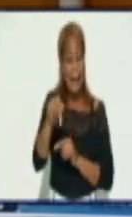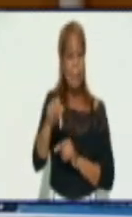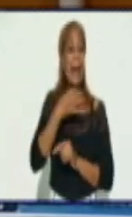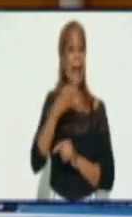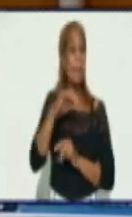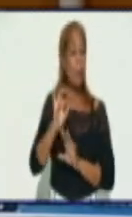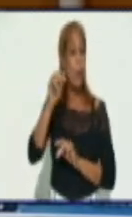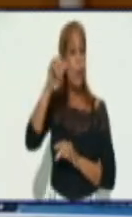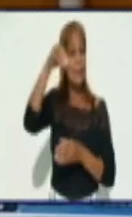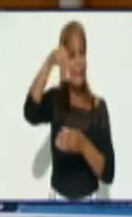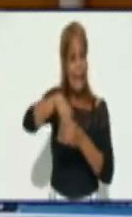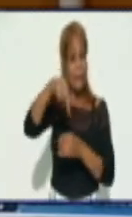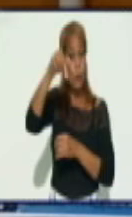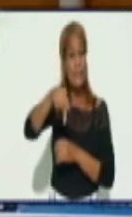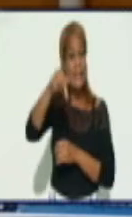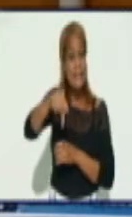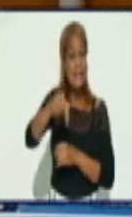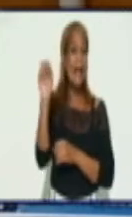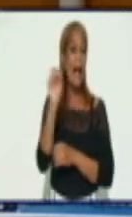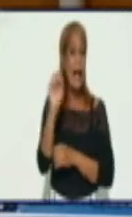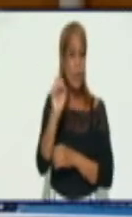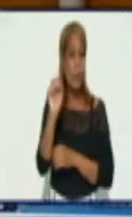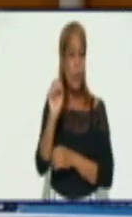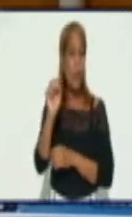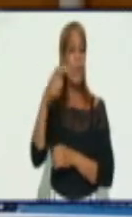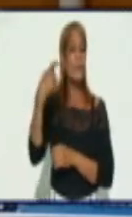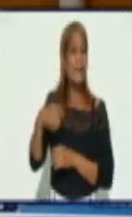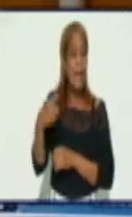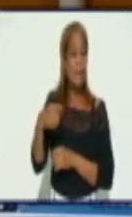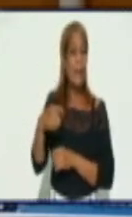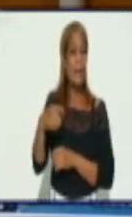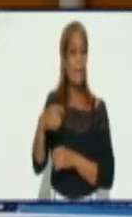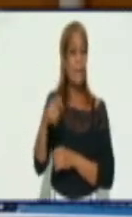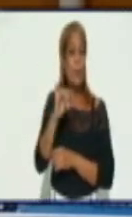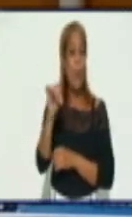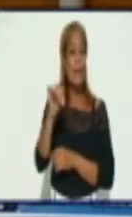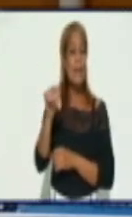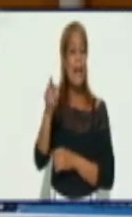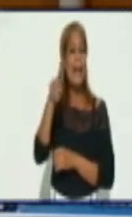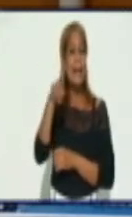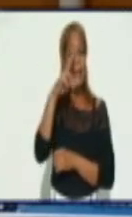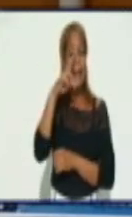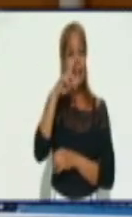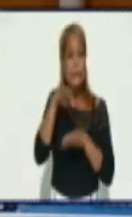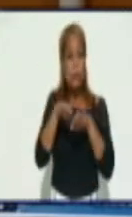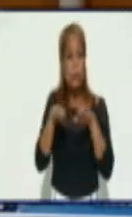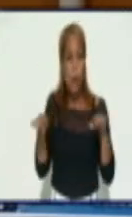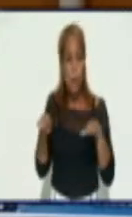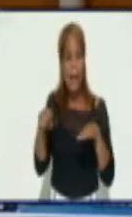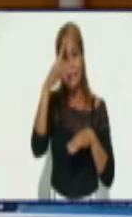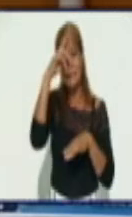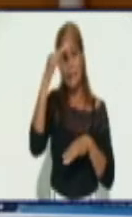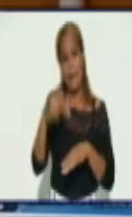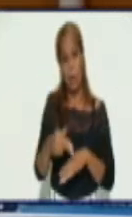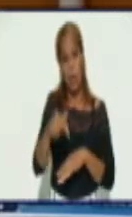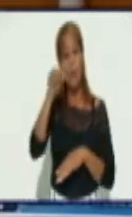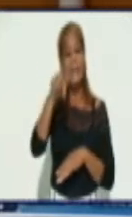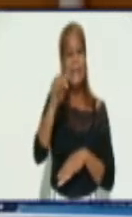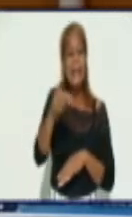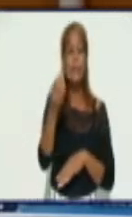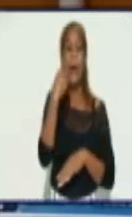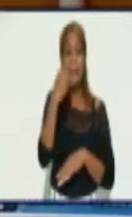los alimentos en la parte de atrás incluso llevando 12 estibadores con normas también no violamos nada y esos alimentos tienen que dar a